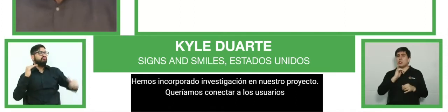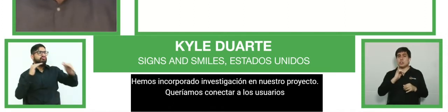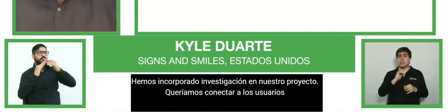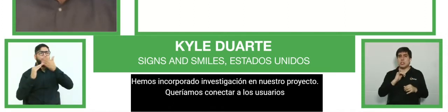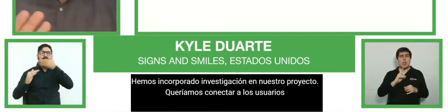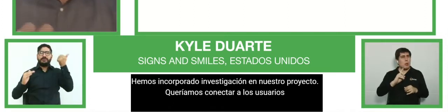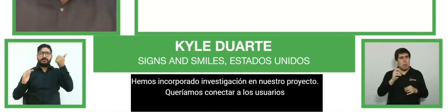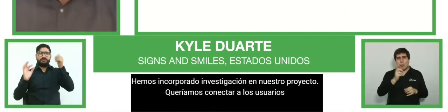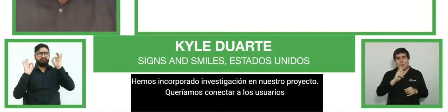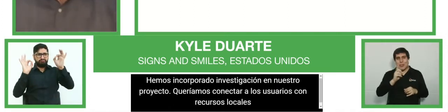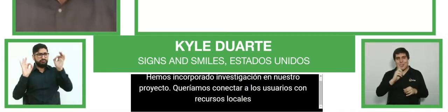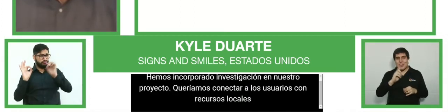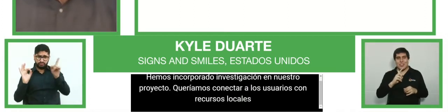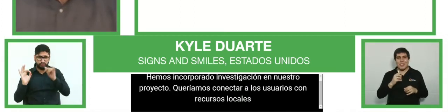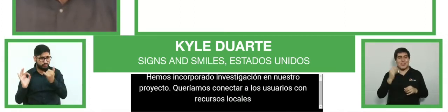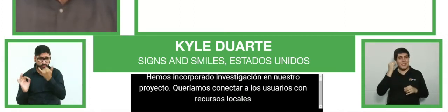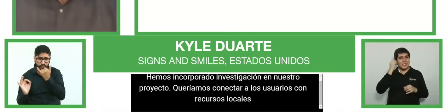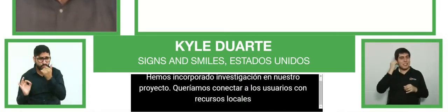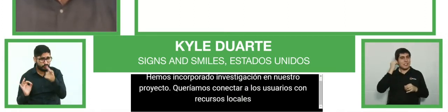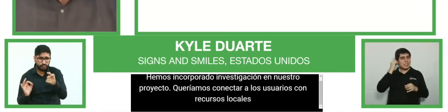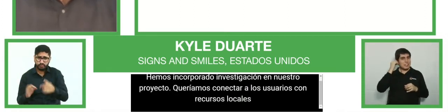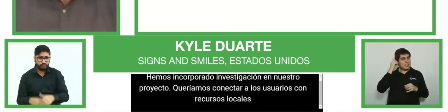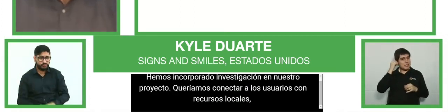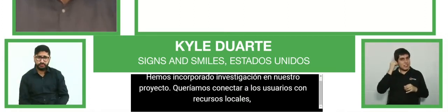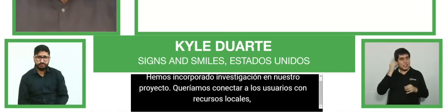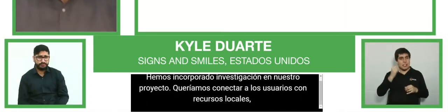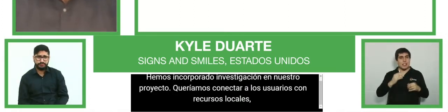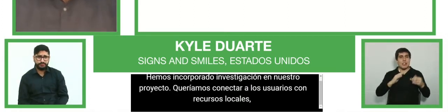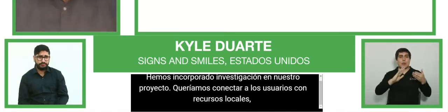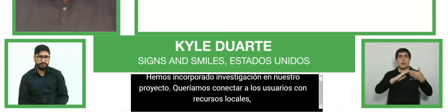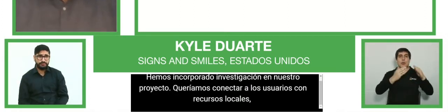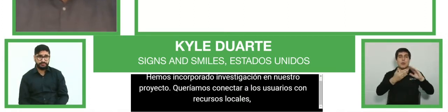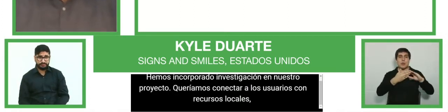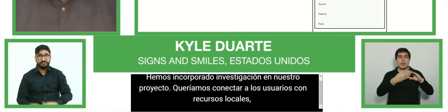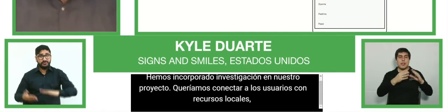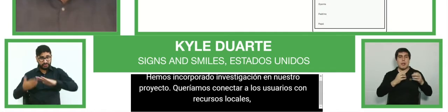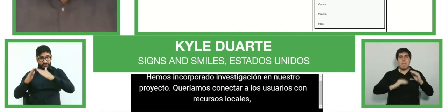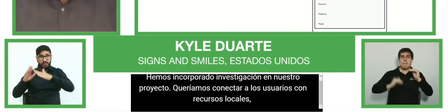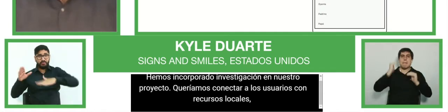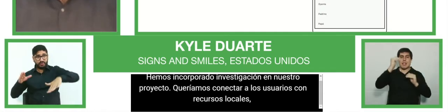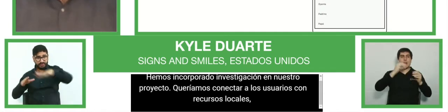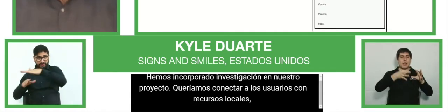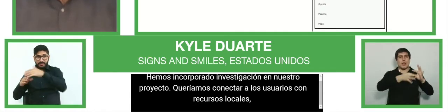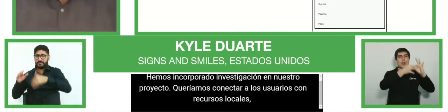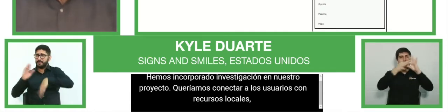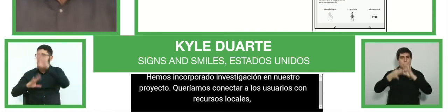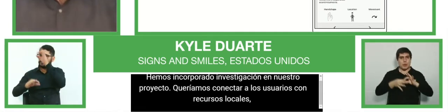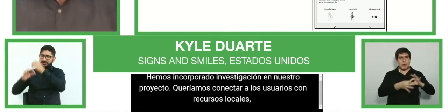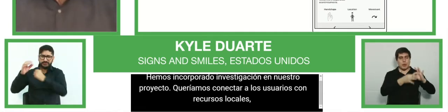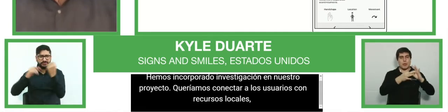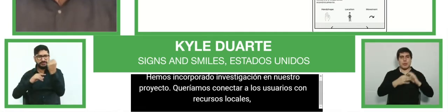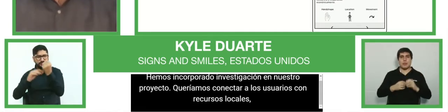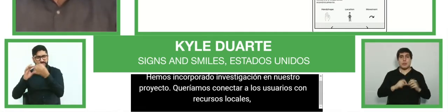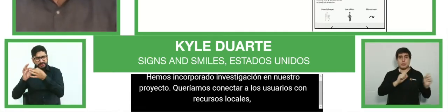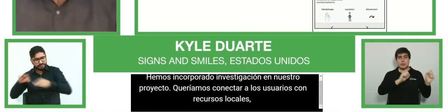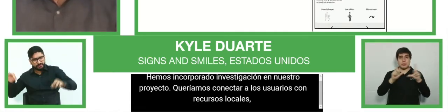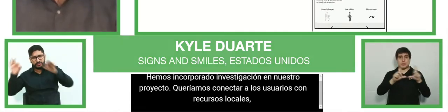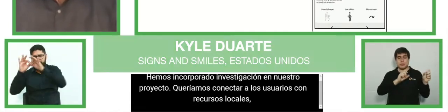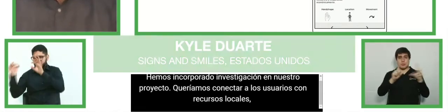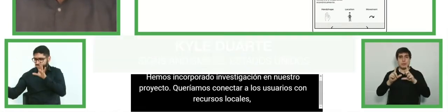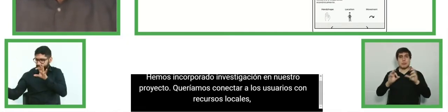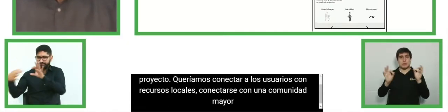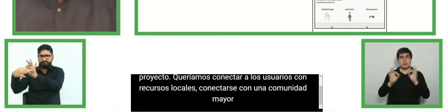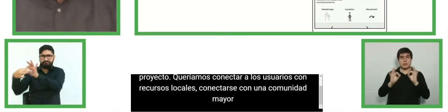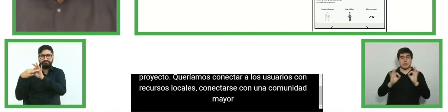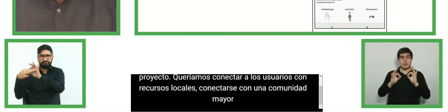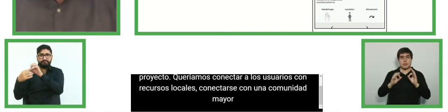pueden usar para aprender, sino que conectarse con una comunidad mayor. La próxima. Entonces, rápidamente voy a ver un